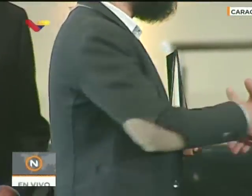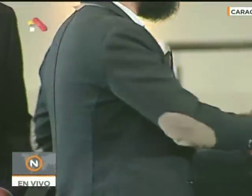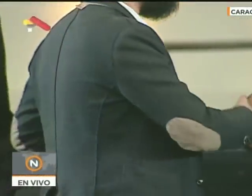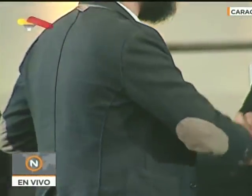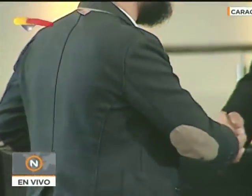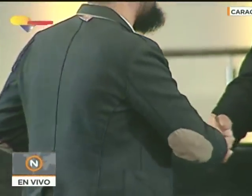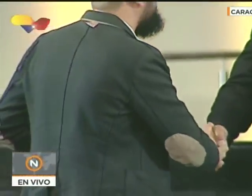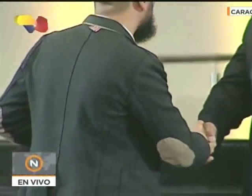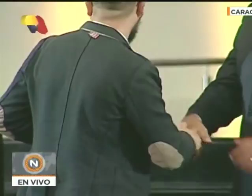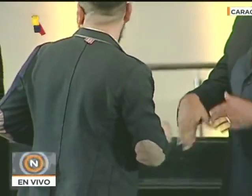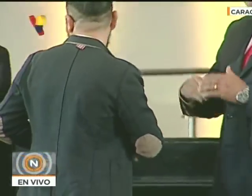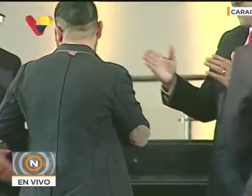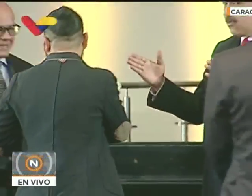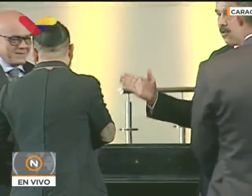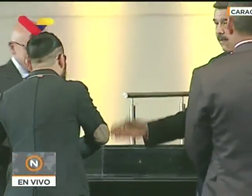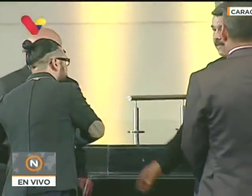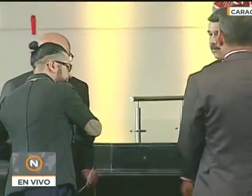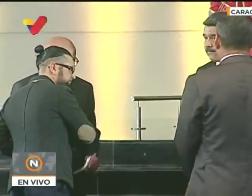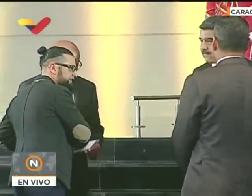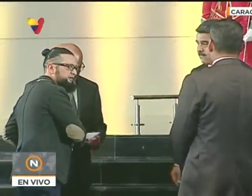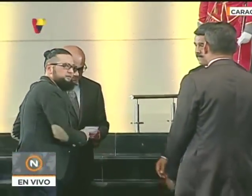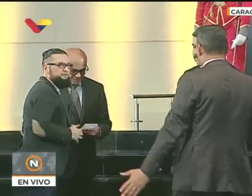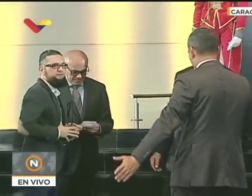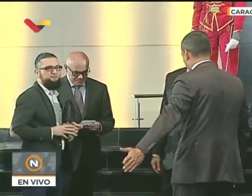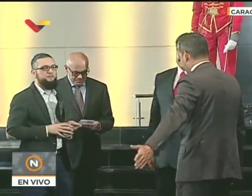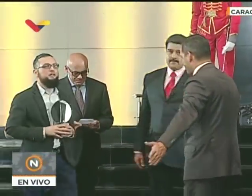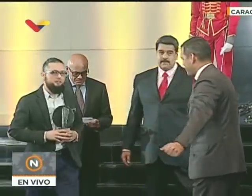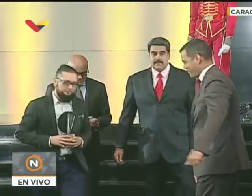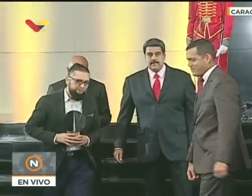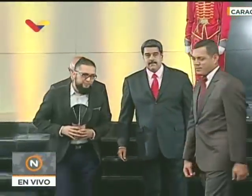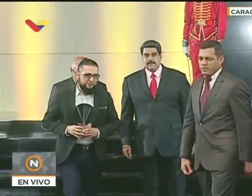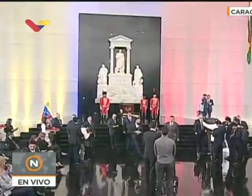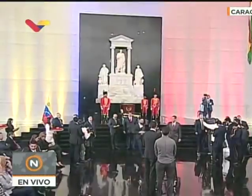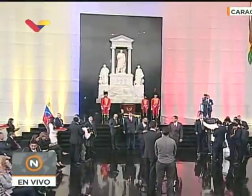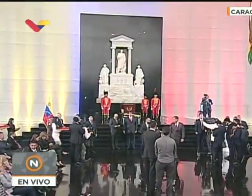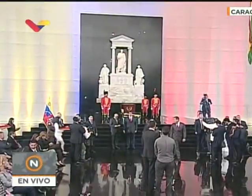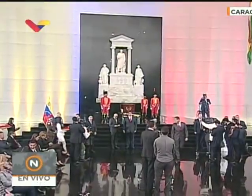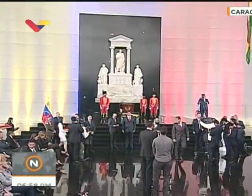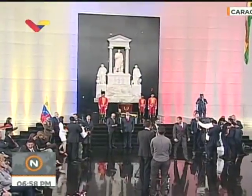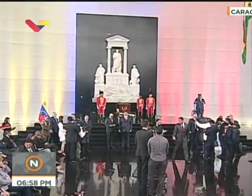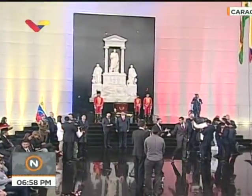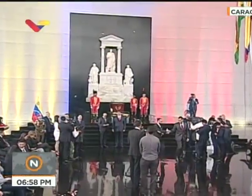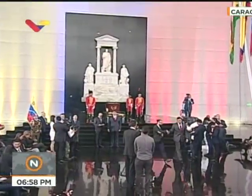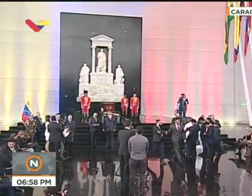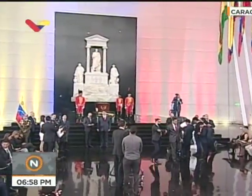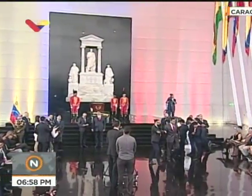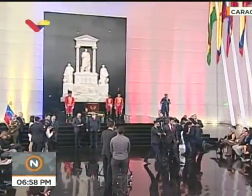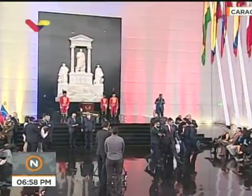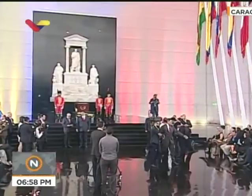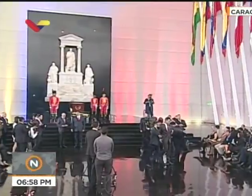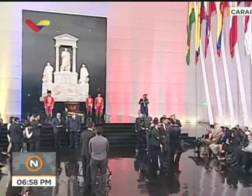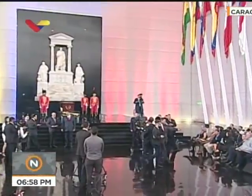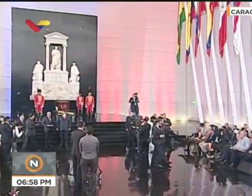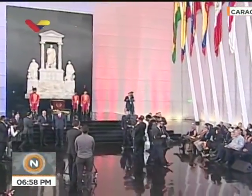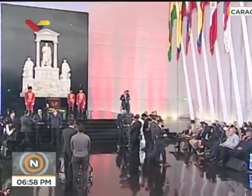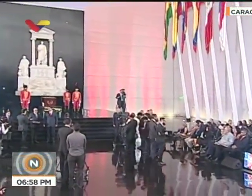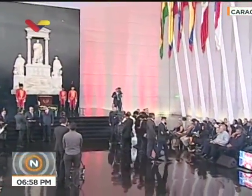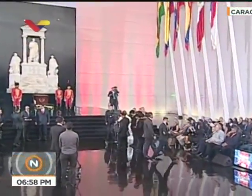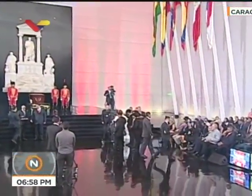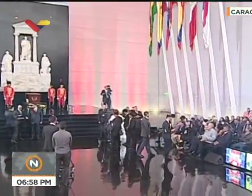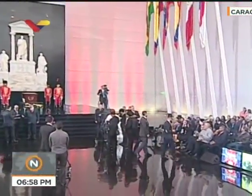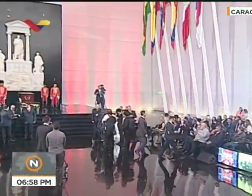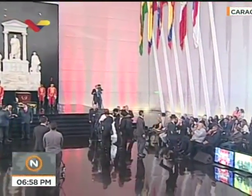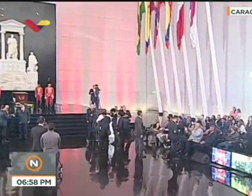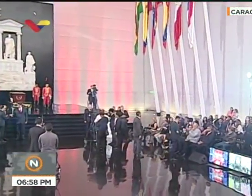que en Venezuela la realidad es otra, así lo han dicho los galardonados. Premio Nacional de Periodismo Alternativo, Lilian